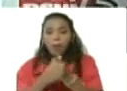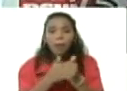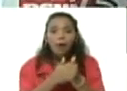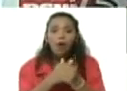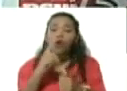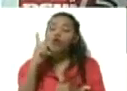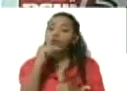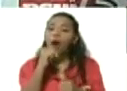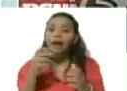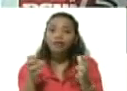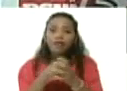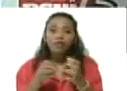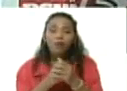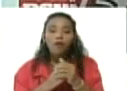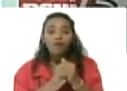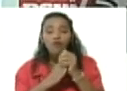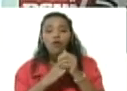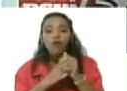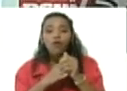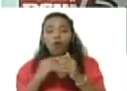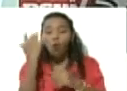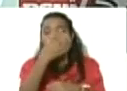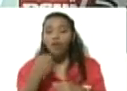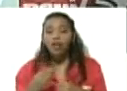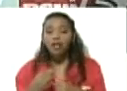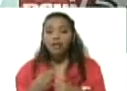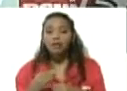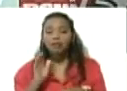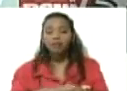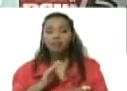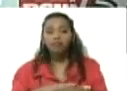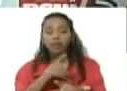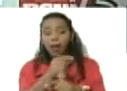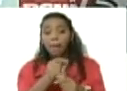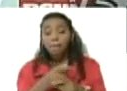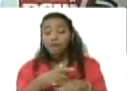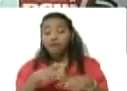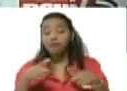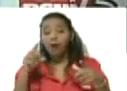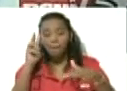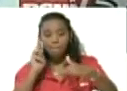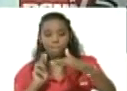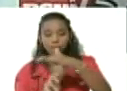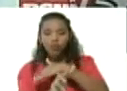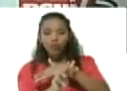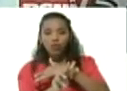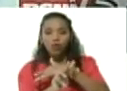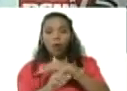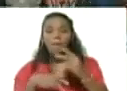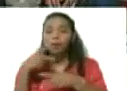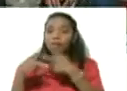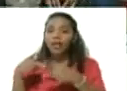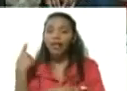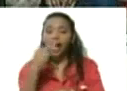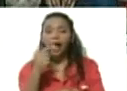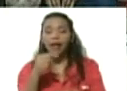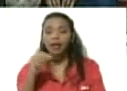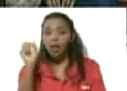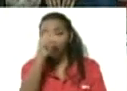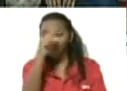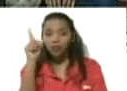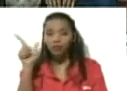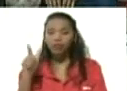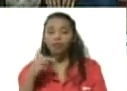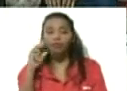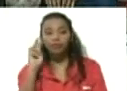una dirigencia juvenil, no hay un movimiento juvenil de mayor proyección política que el que tiene el Partido Socialista Unido de Venezuela.